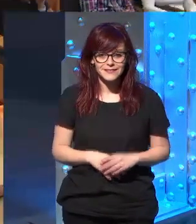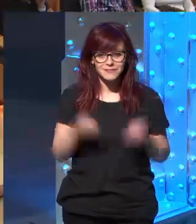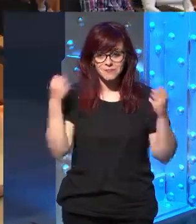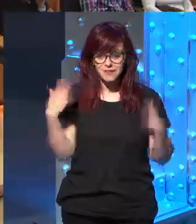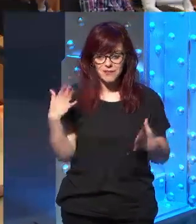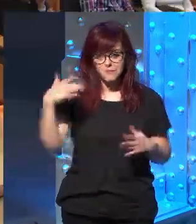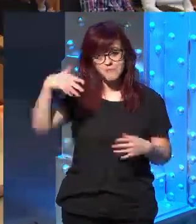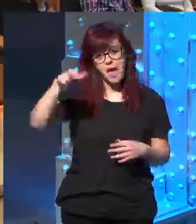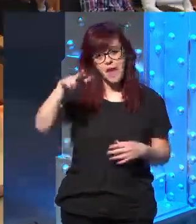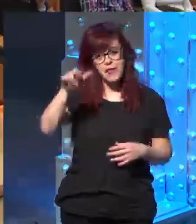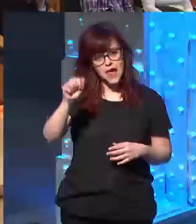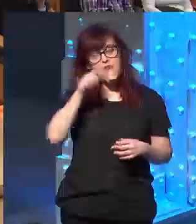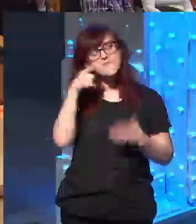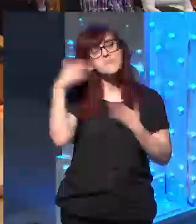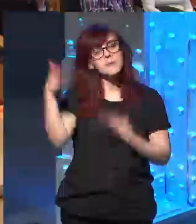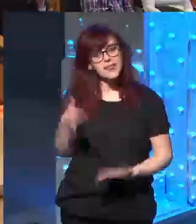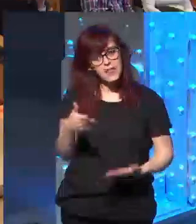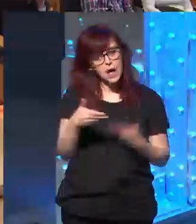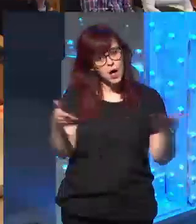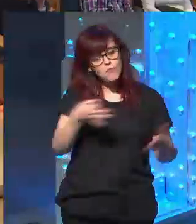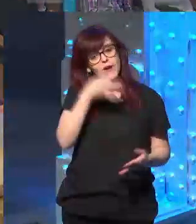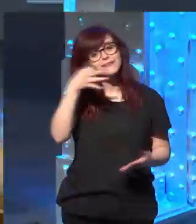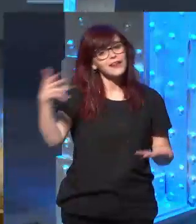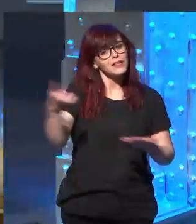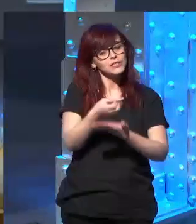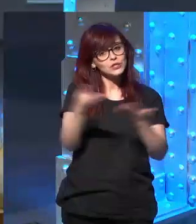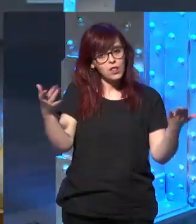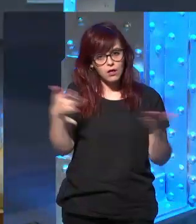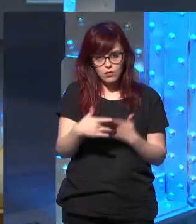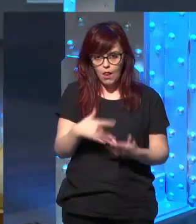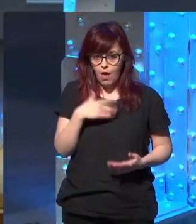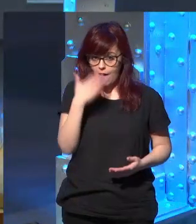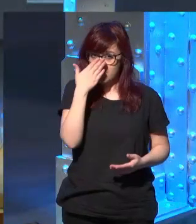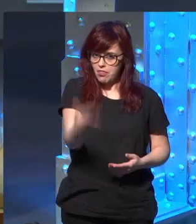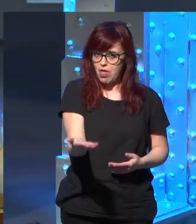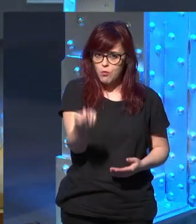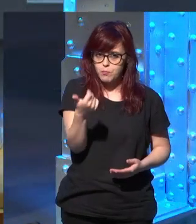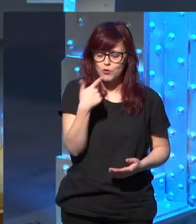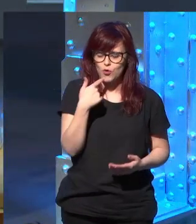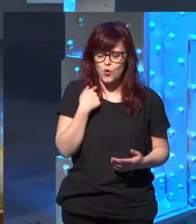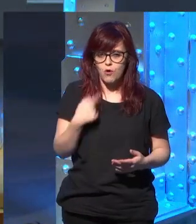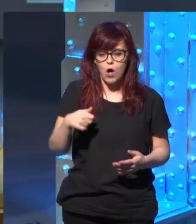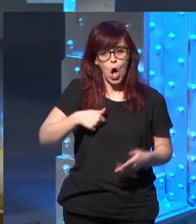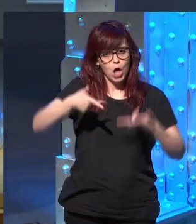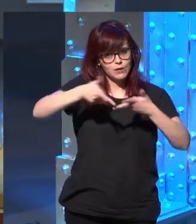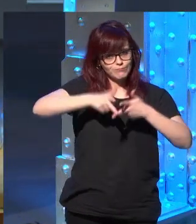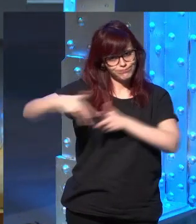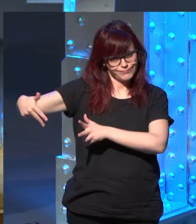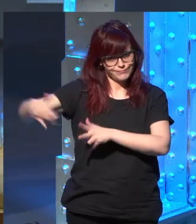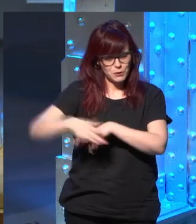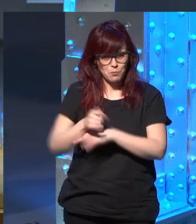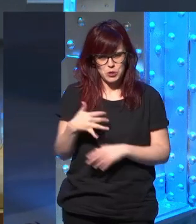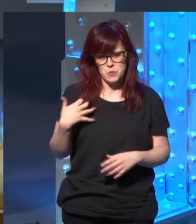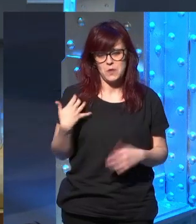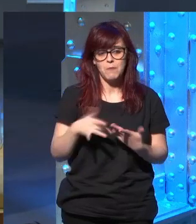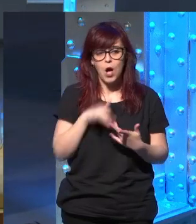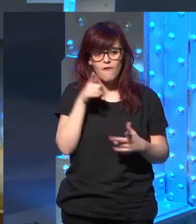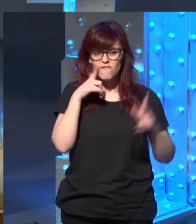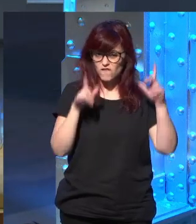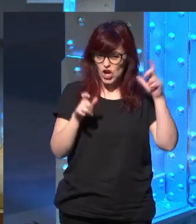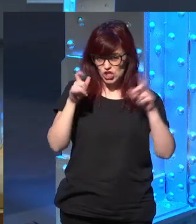Hola María, bienvenida. Hola, buenas tardes a todos. Yo la verdad que me siento un poco intrusa en esta mesa, porque si veis la